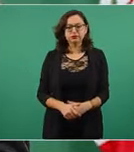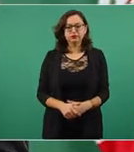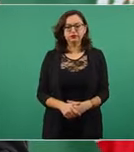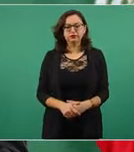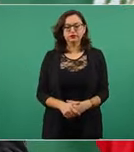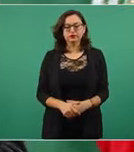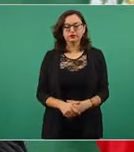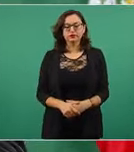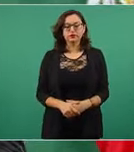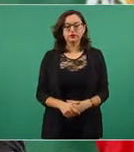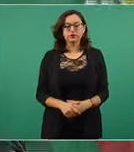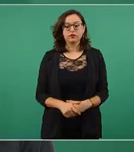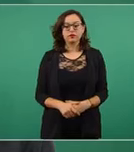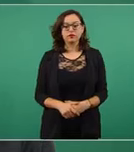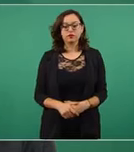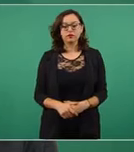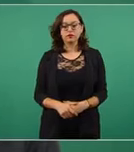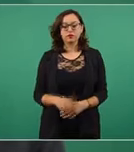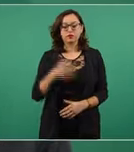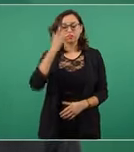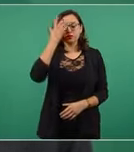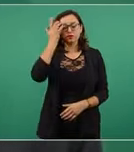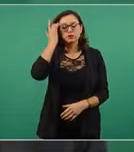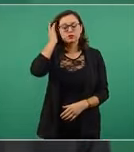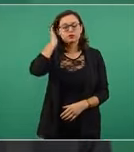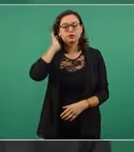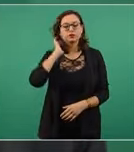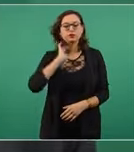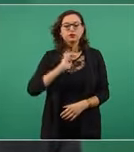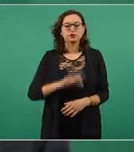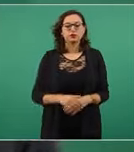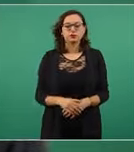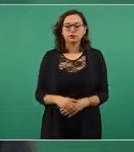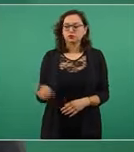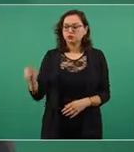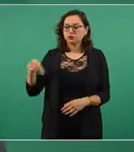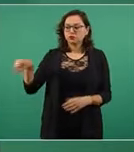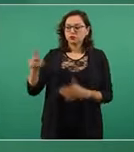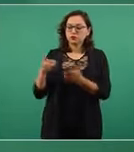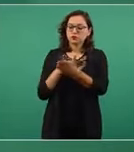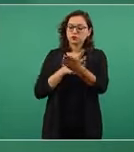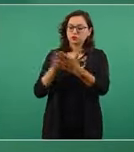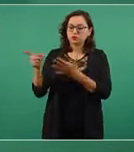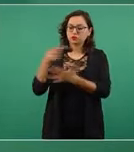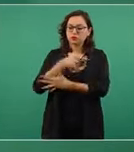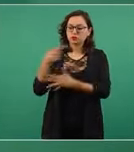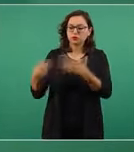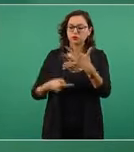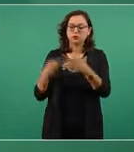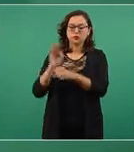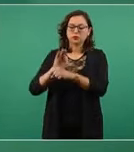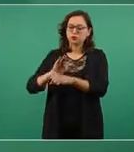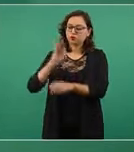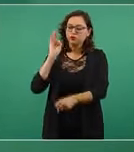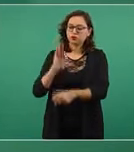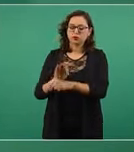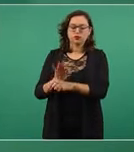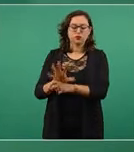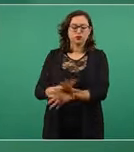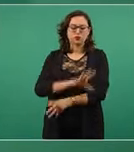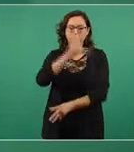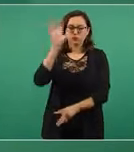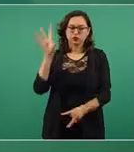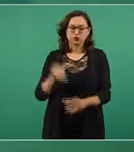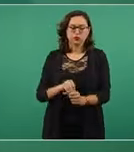y deben de contar con todas las garantías para ejercer